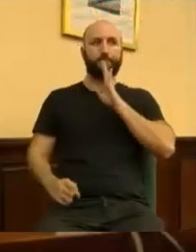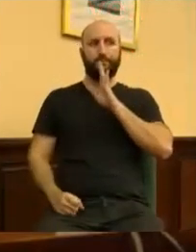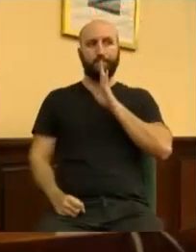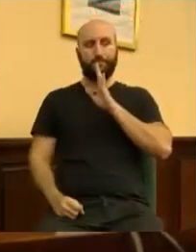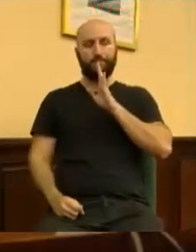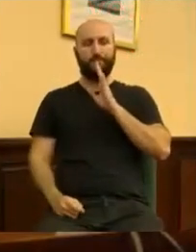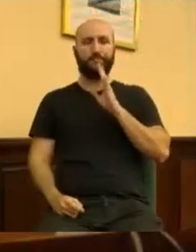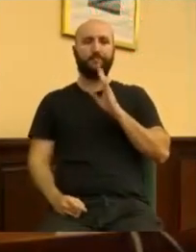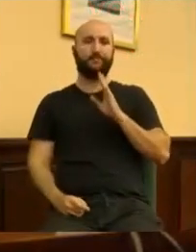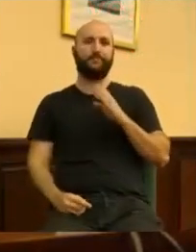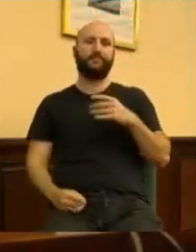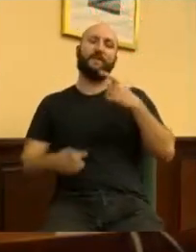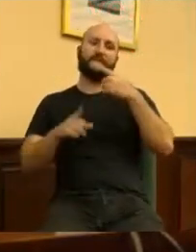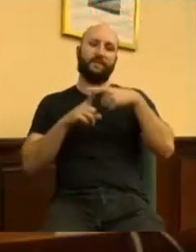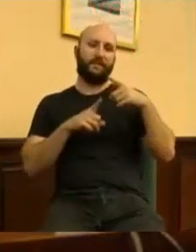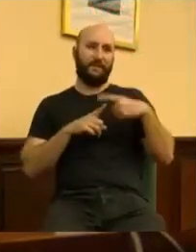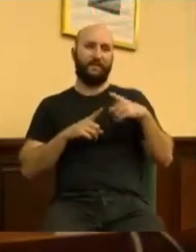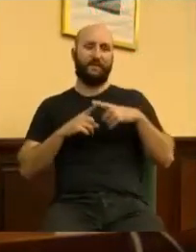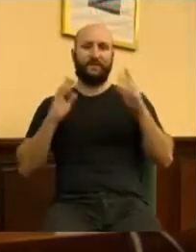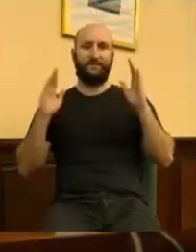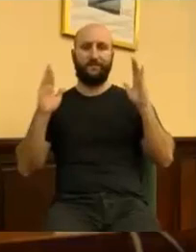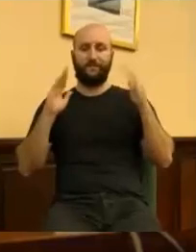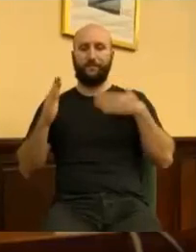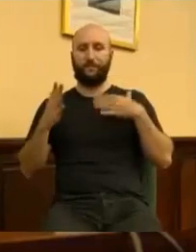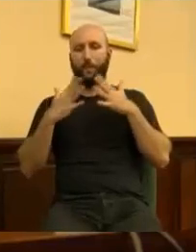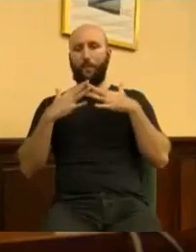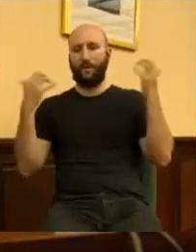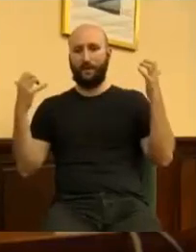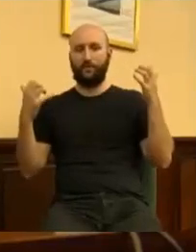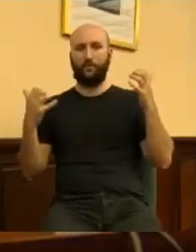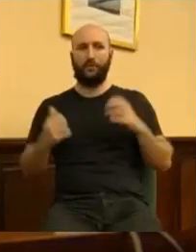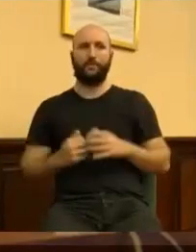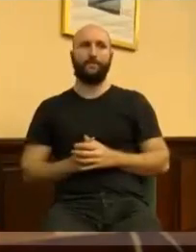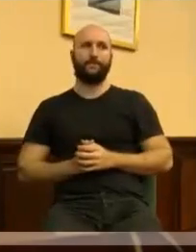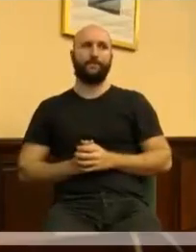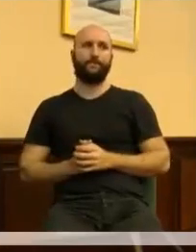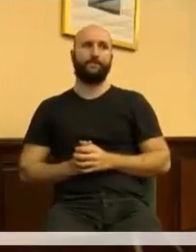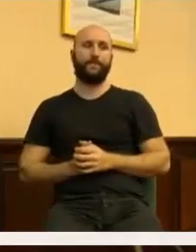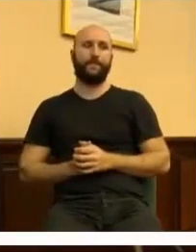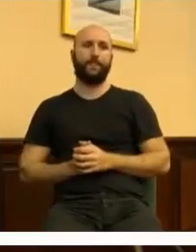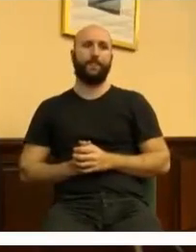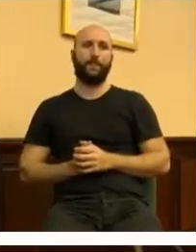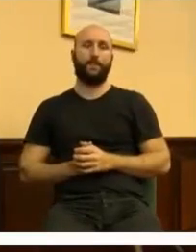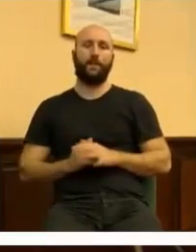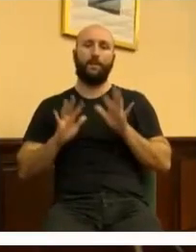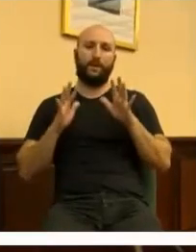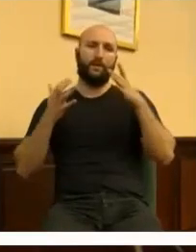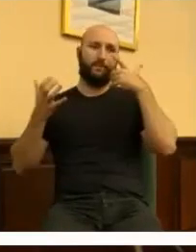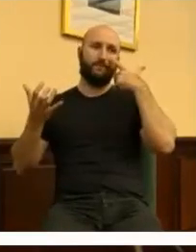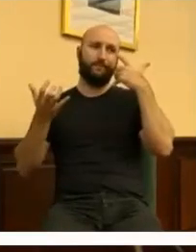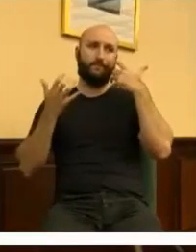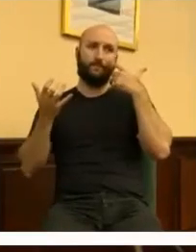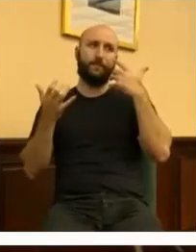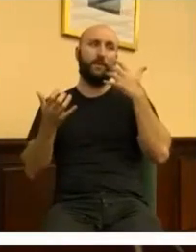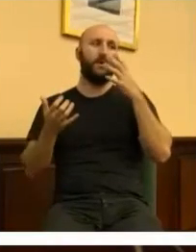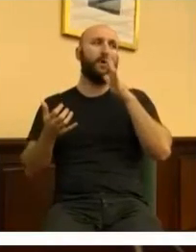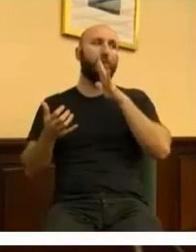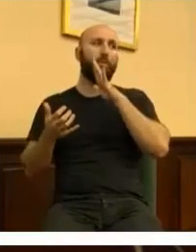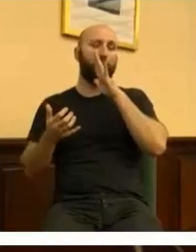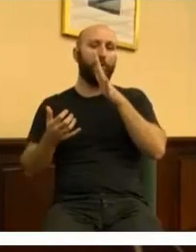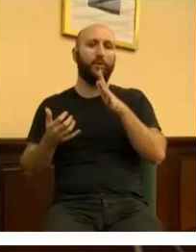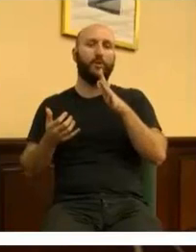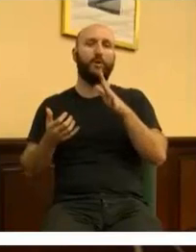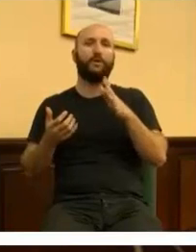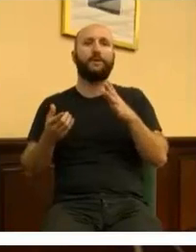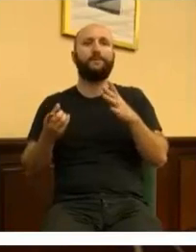en distintas ocasiones en este pleno, aunque no deja de resultar chocante que